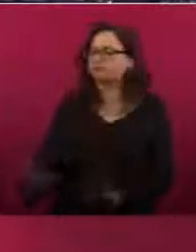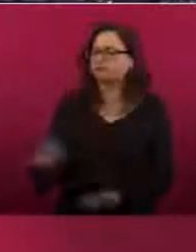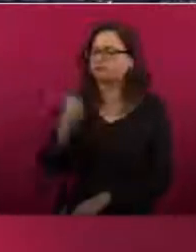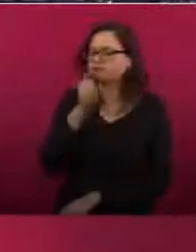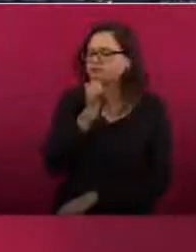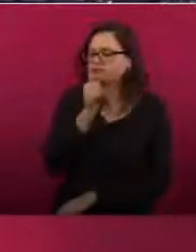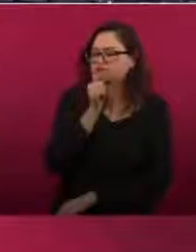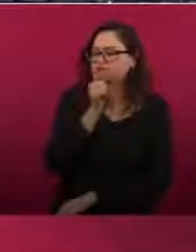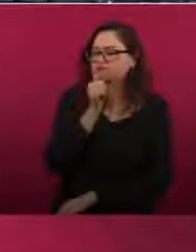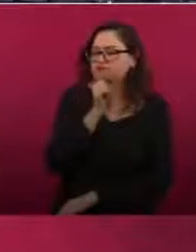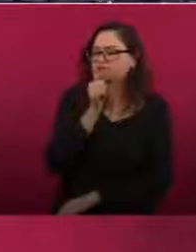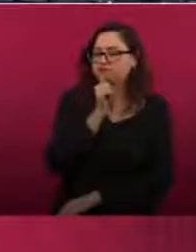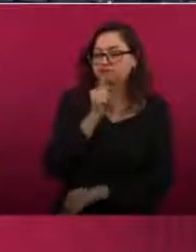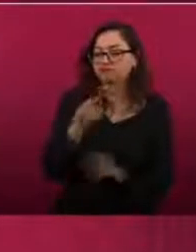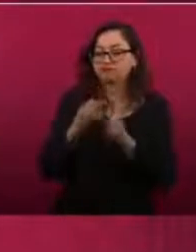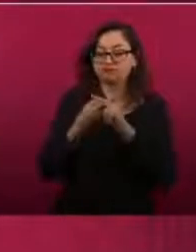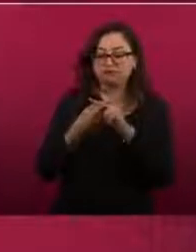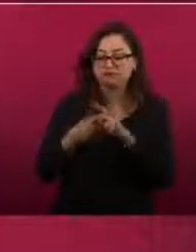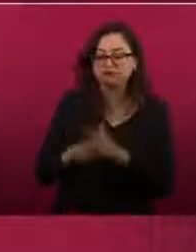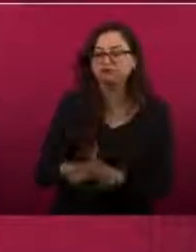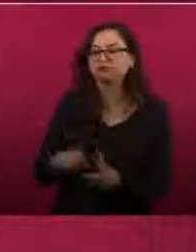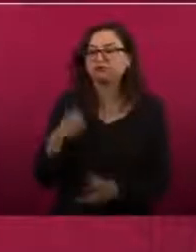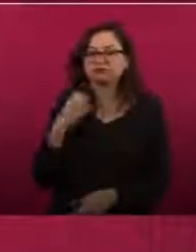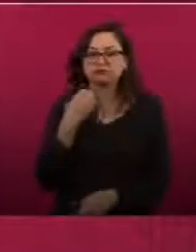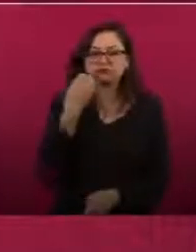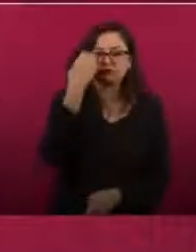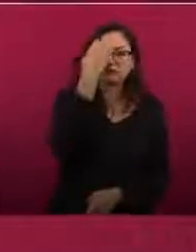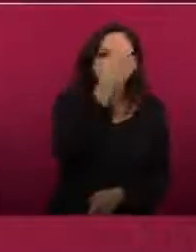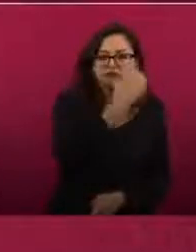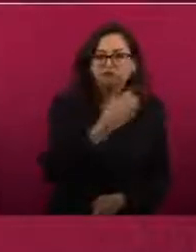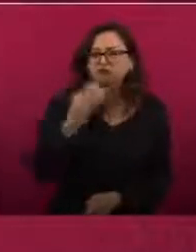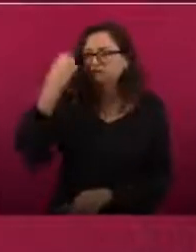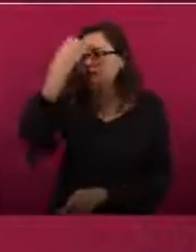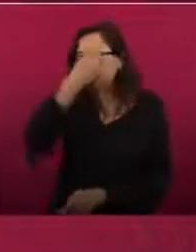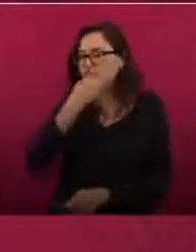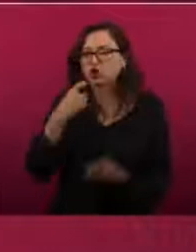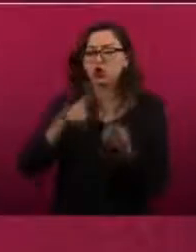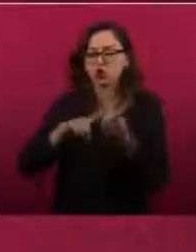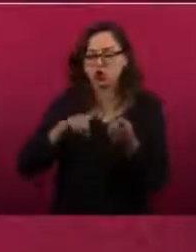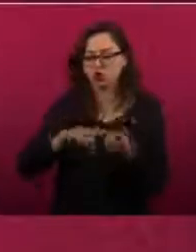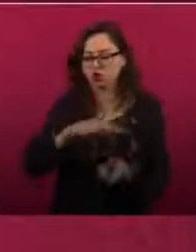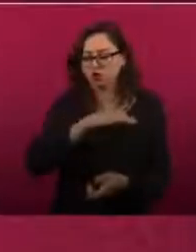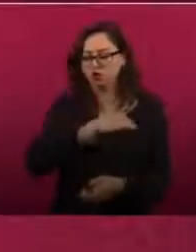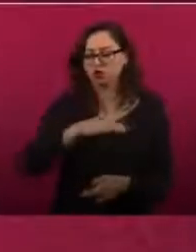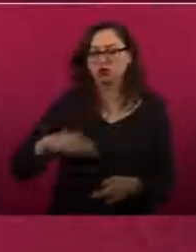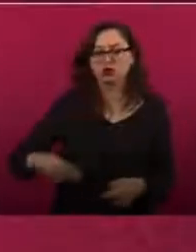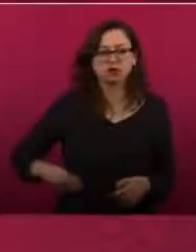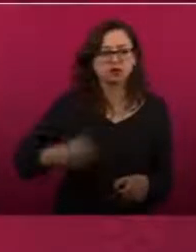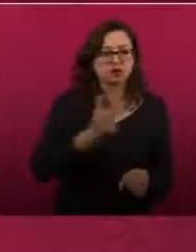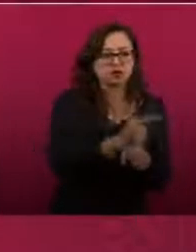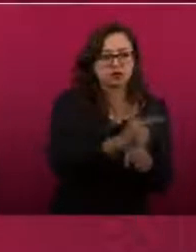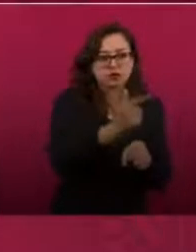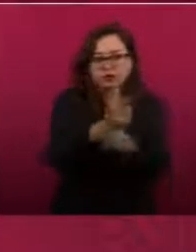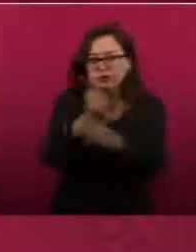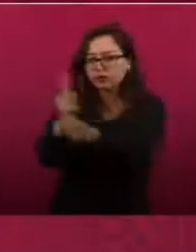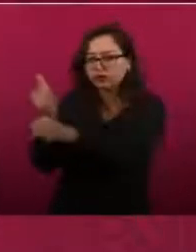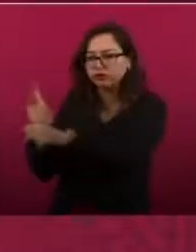Se está haciendo el estudio, quedamos en reunirnos en un mes,